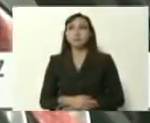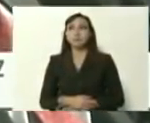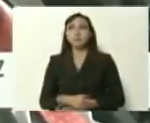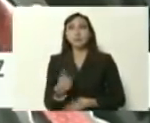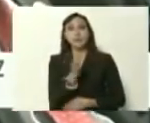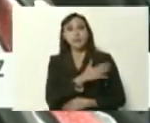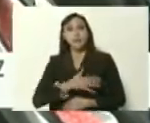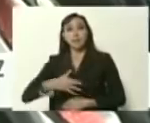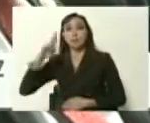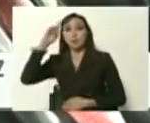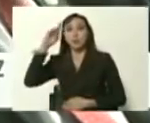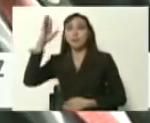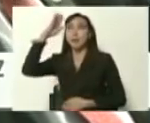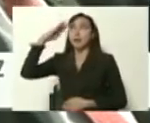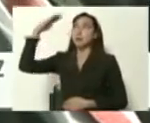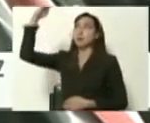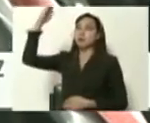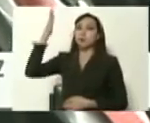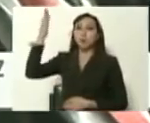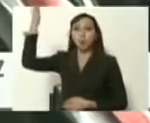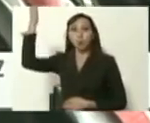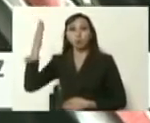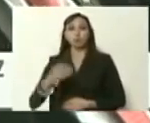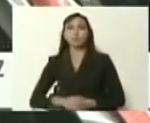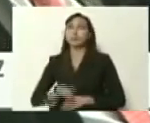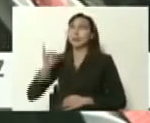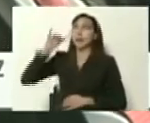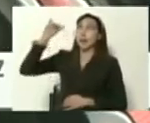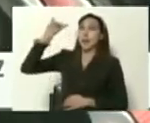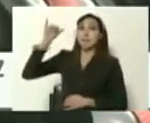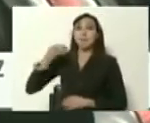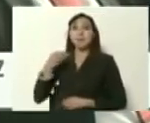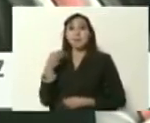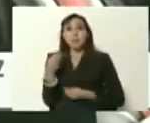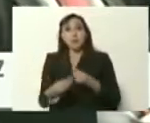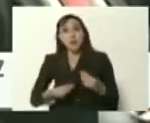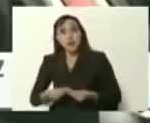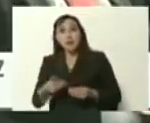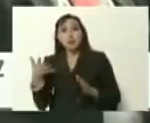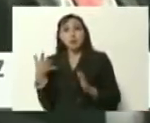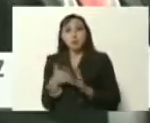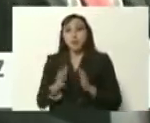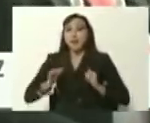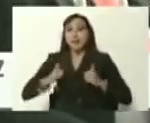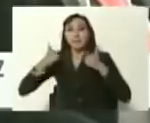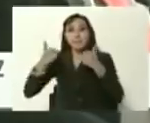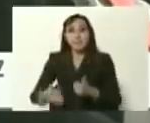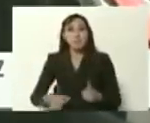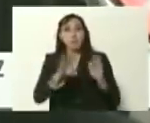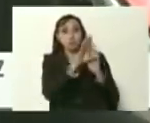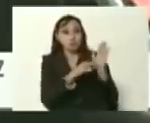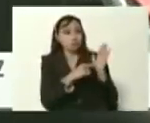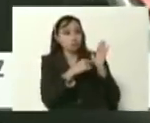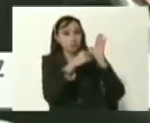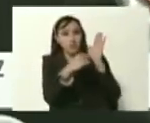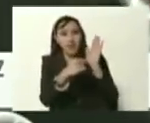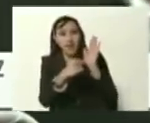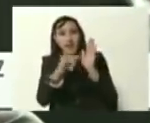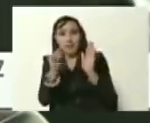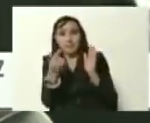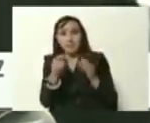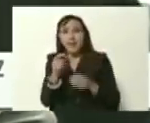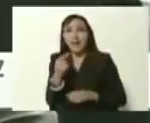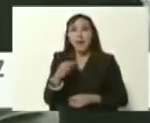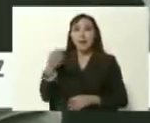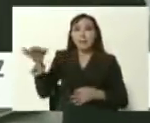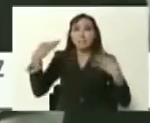Queremos respetar al Dios Altísimo, al mismo que es evocado en el preámbulo de nuestra Carta Magna. Queremos